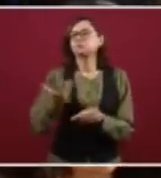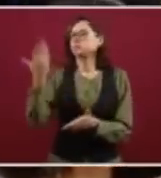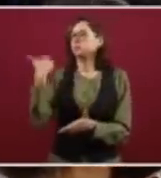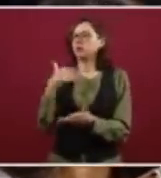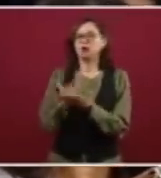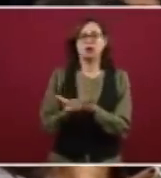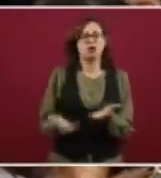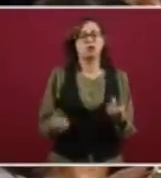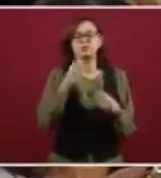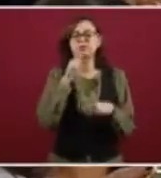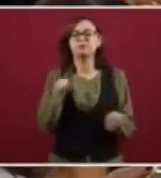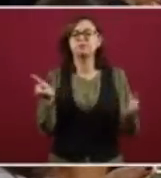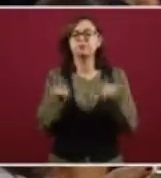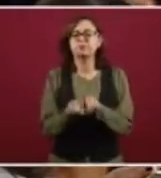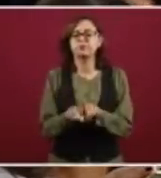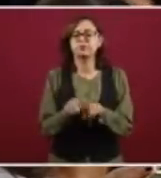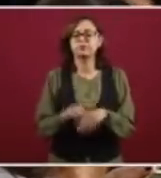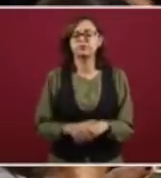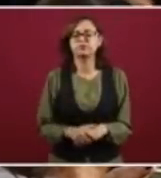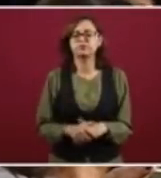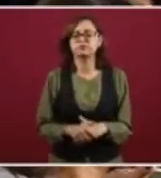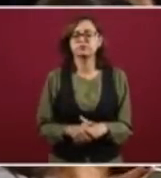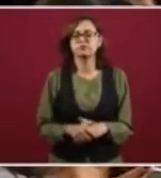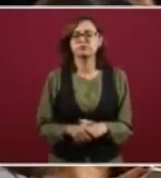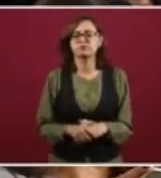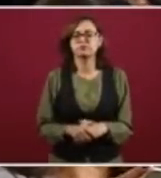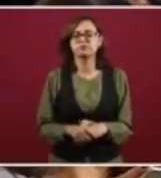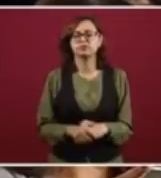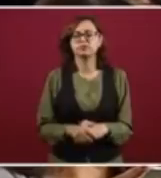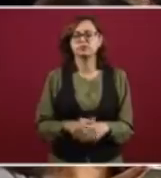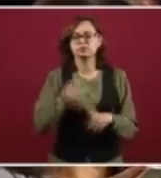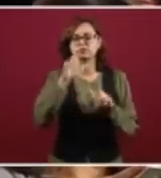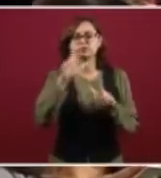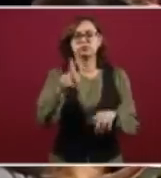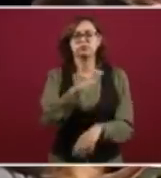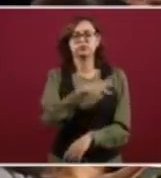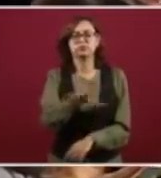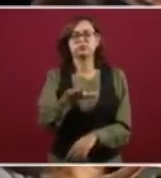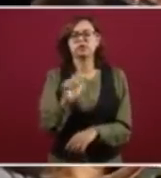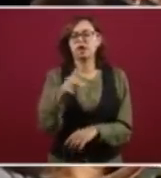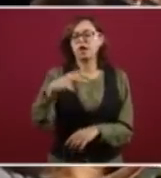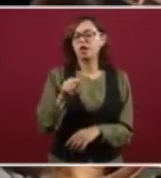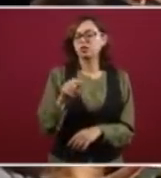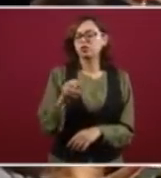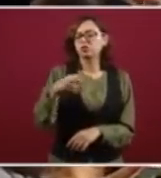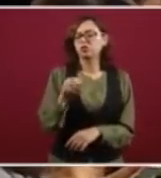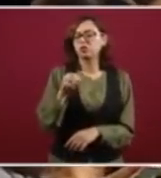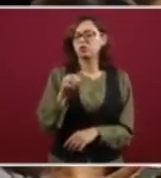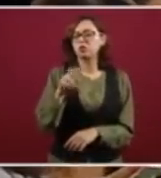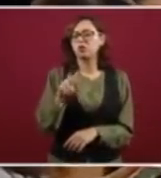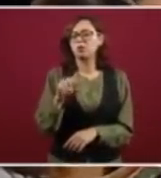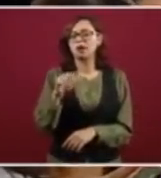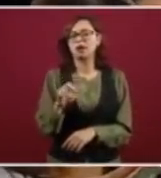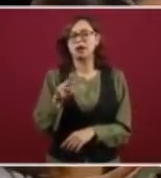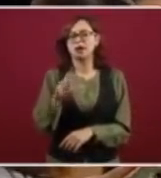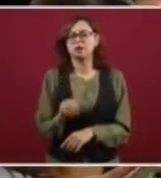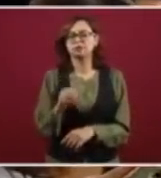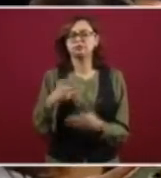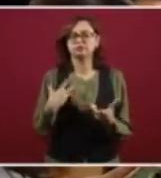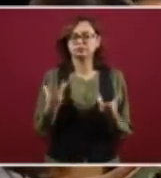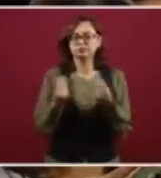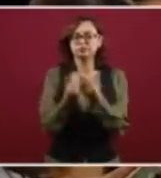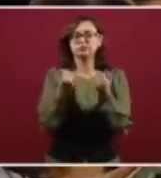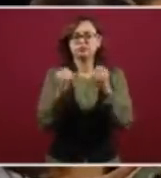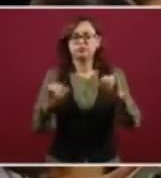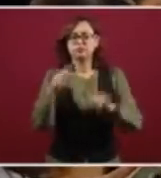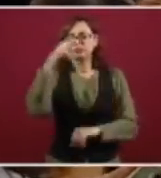en honor al general Antonio Valero, que participó en las luchas de independencia de México.